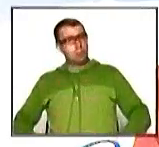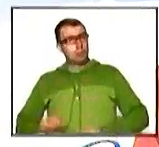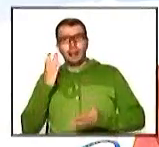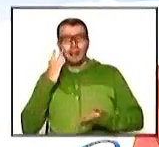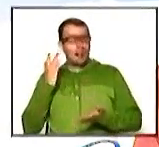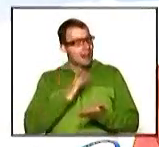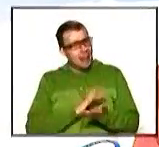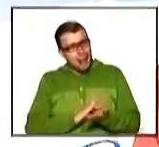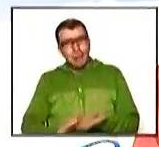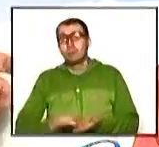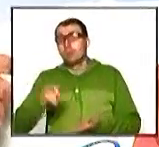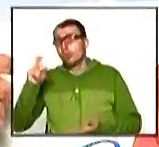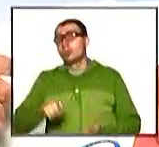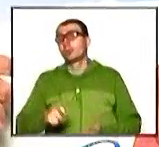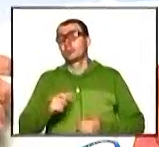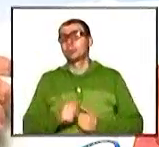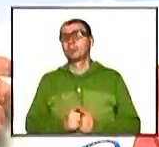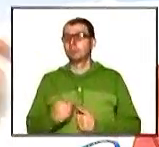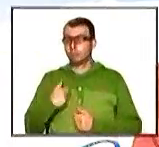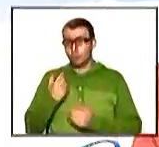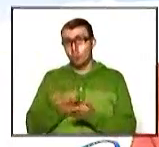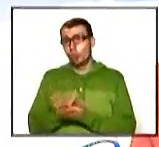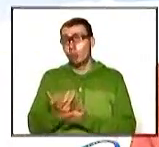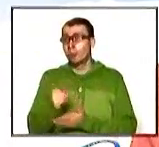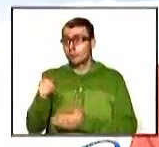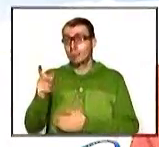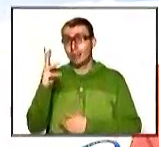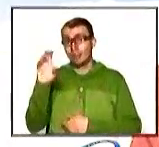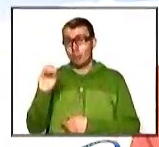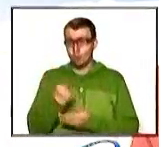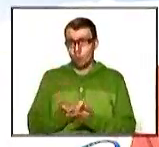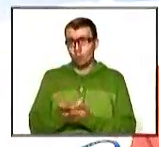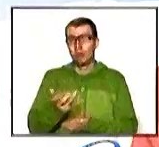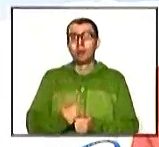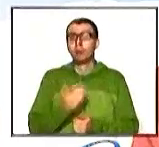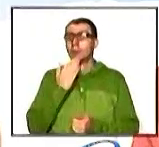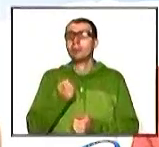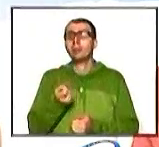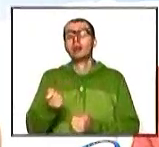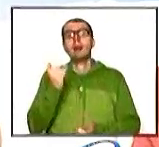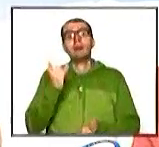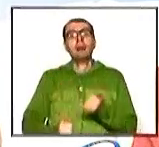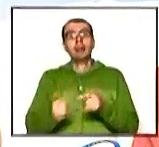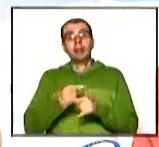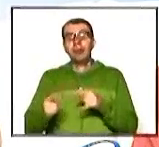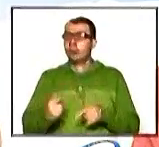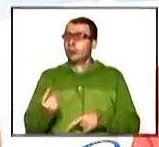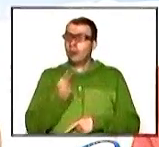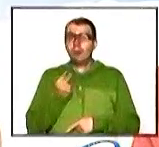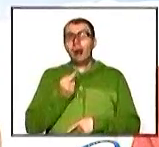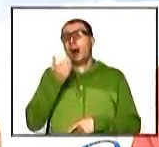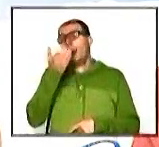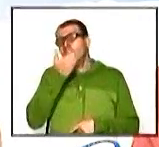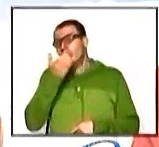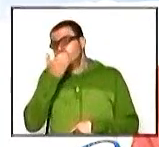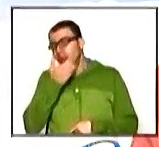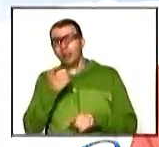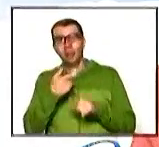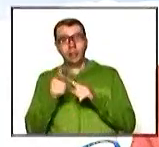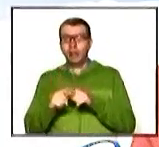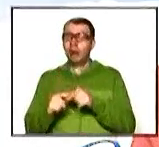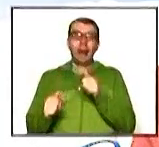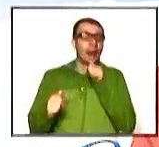acto quirúrgico. Entonces yo le aconsejo en el caso de su esposo que este fin de semana consuma únicamente frutas y aguas. Le puede